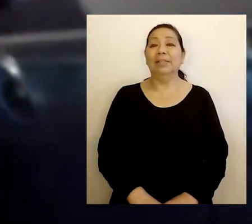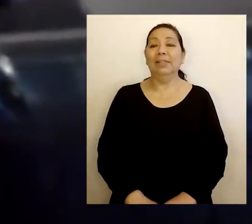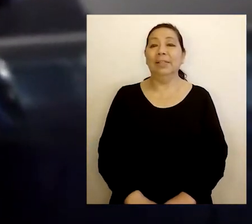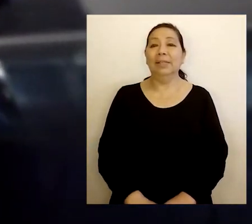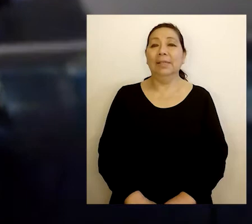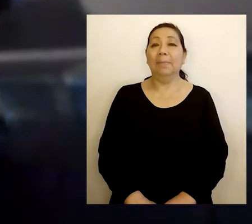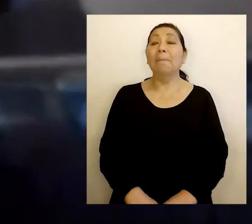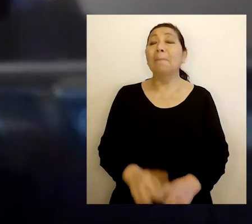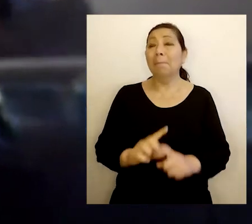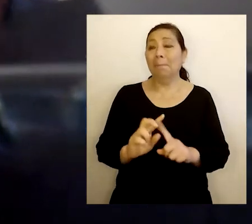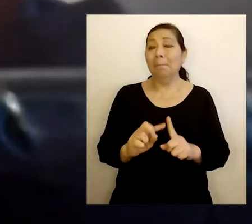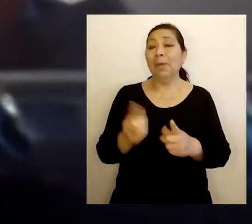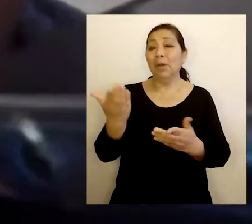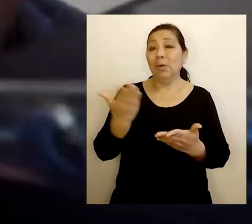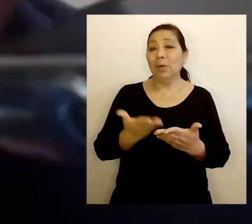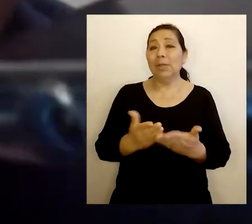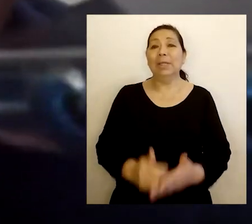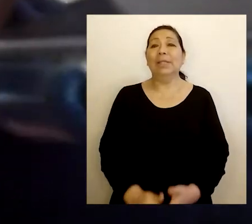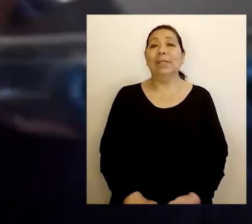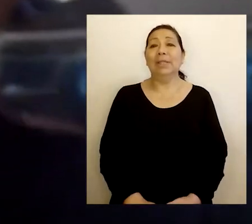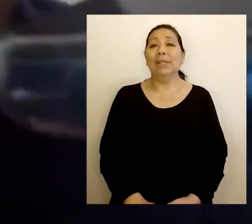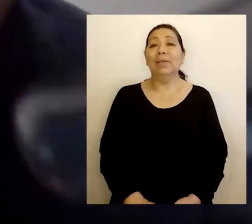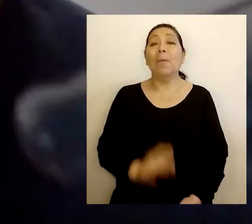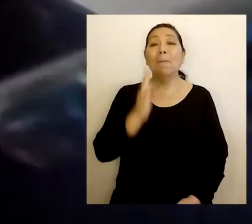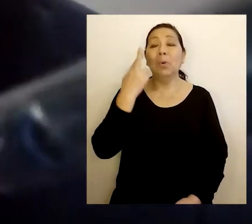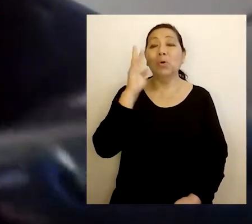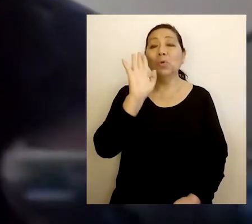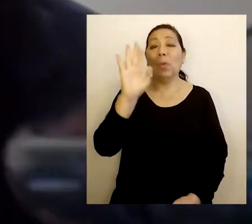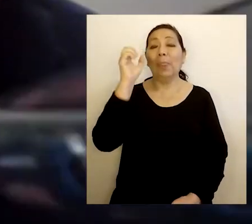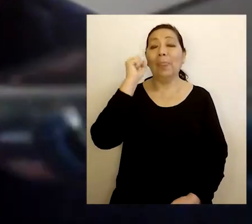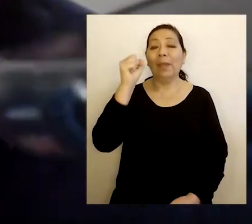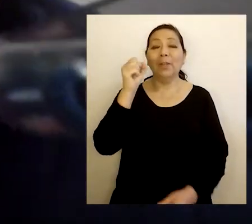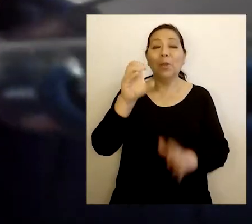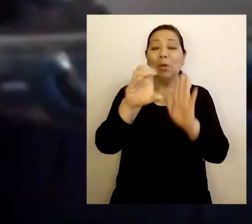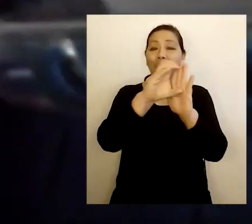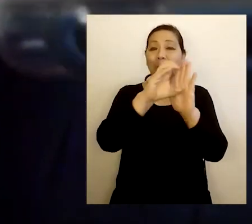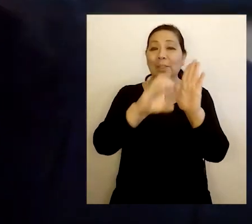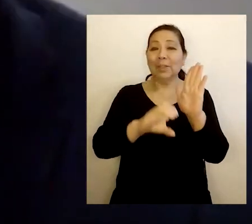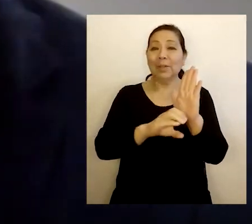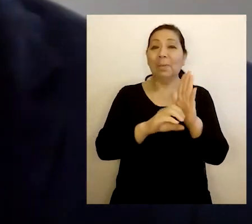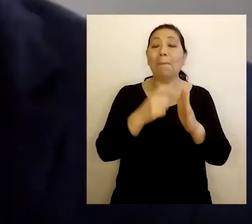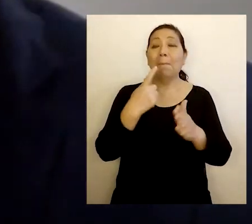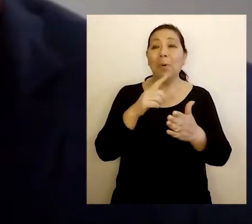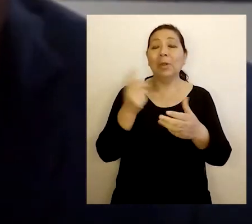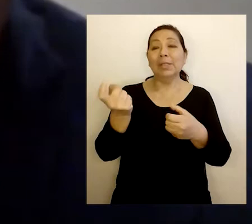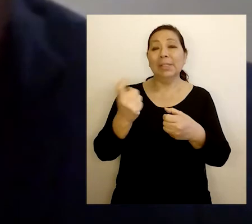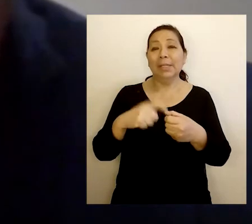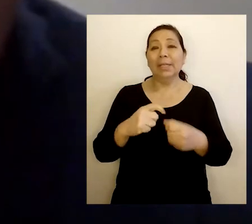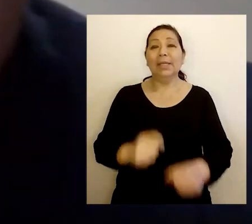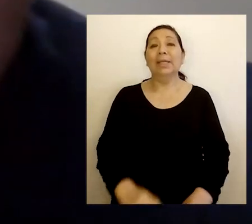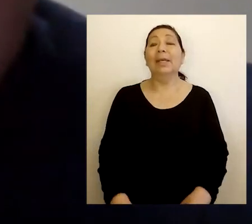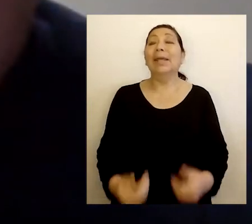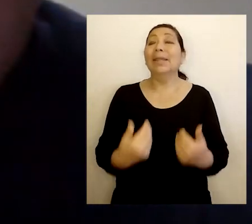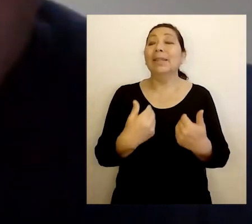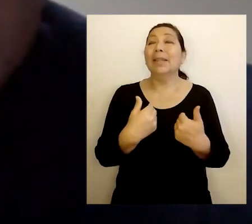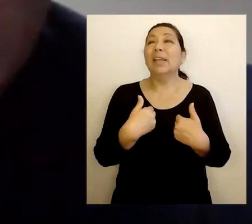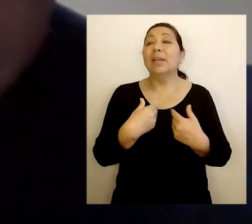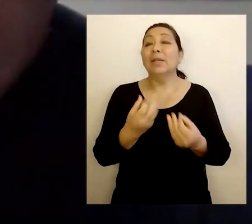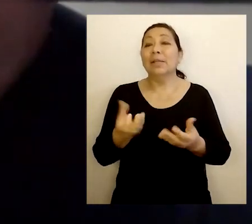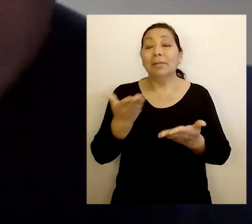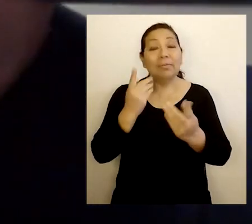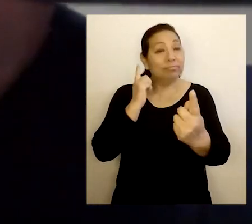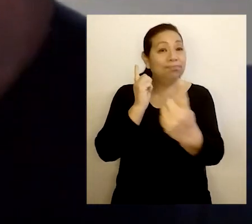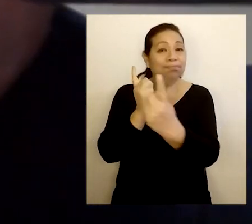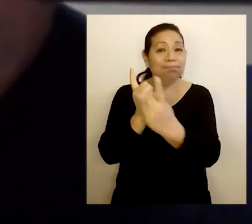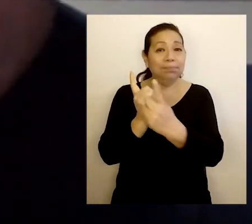Así, el habeas corpus es procedente con el derecho constitucional conexo, tiene como implicancia directa